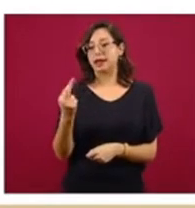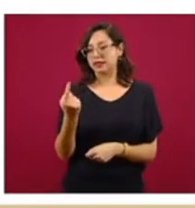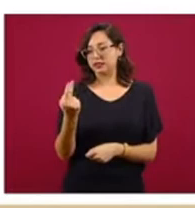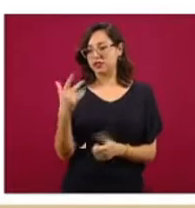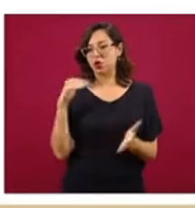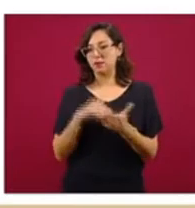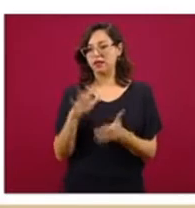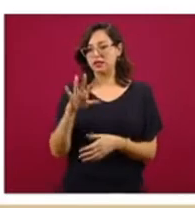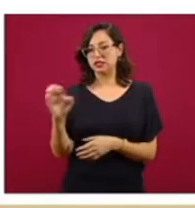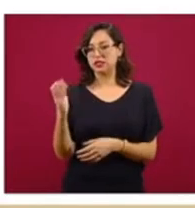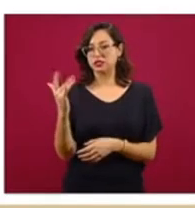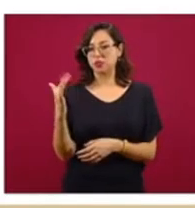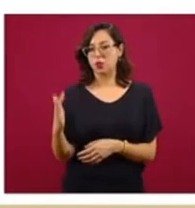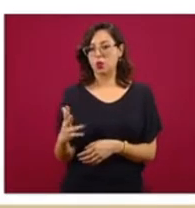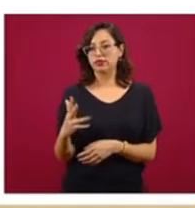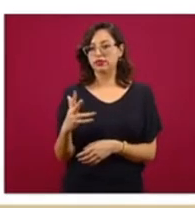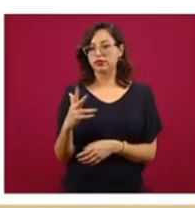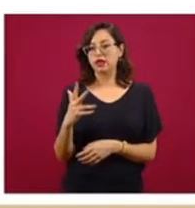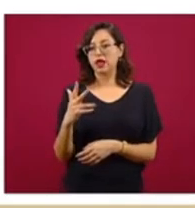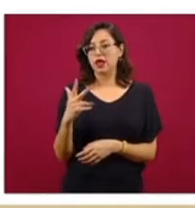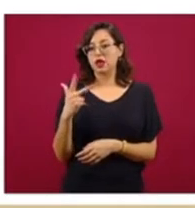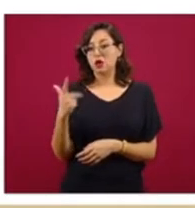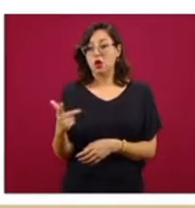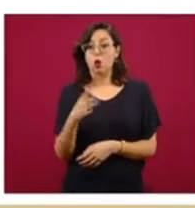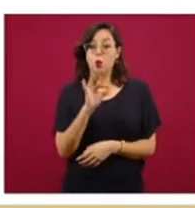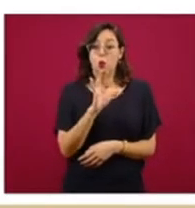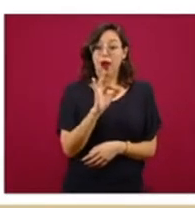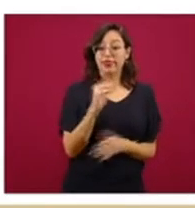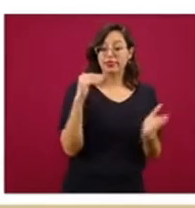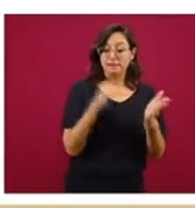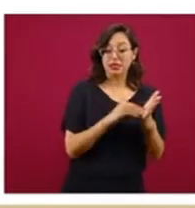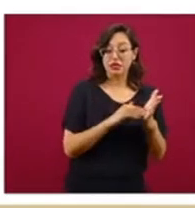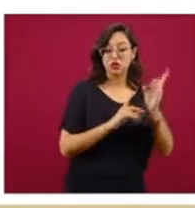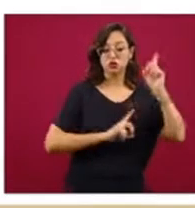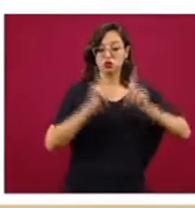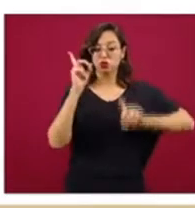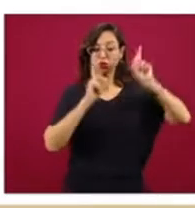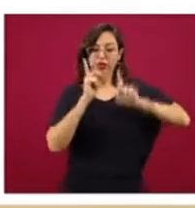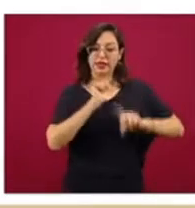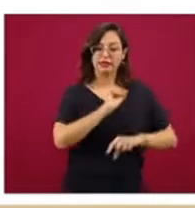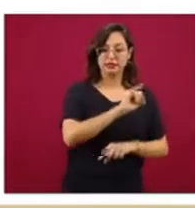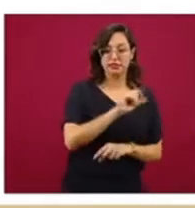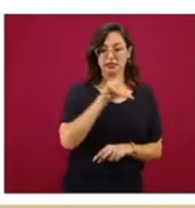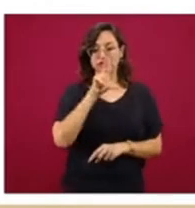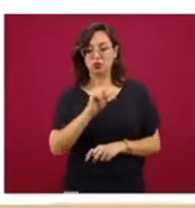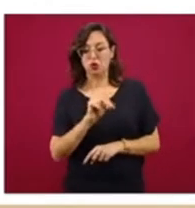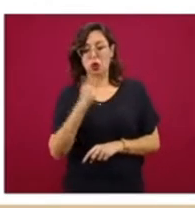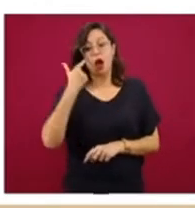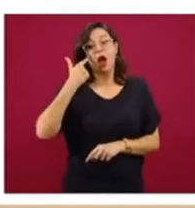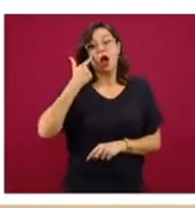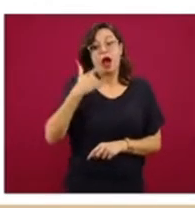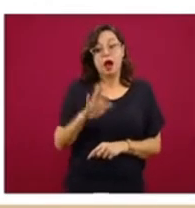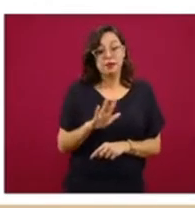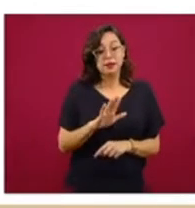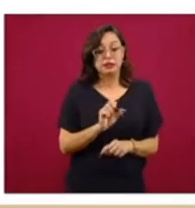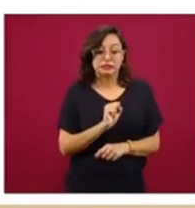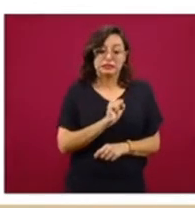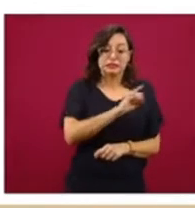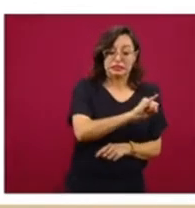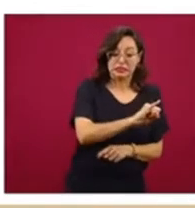25.558, más casi 40.000 que están en estado de sospechosos y que se confirman, pasan a